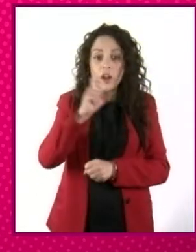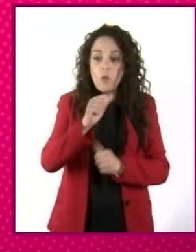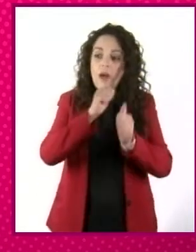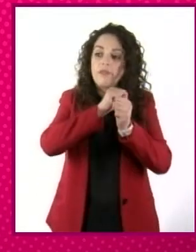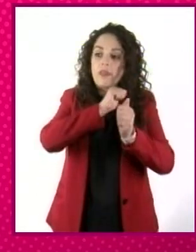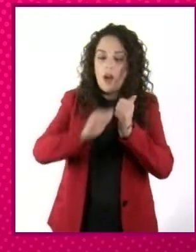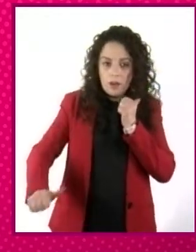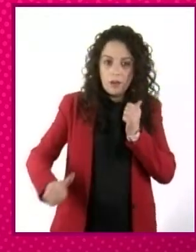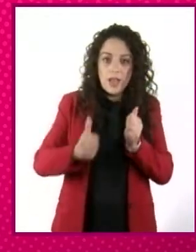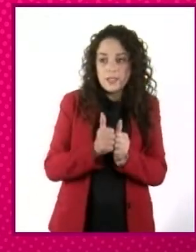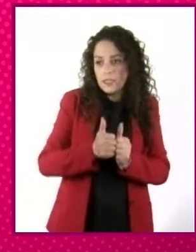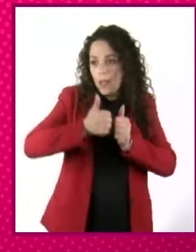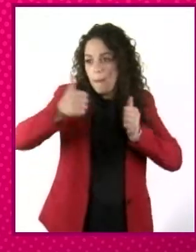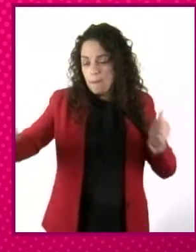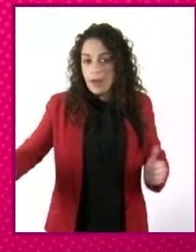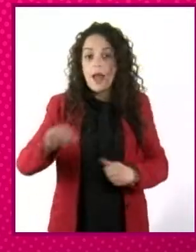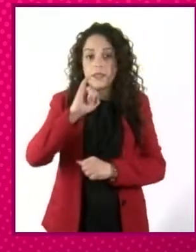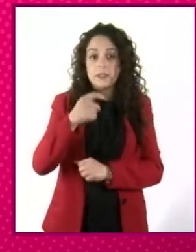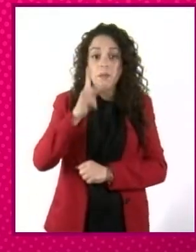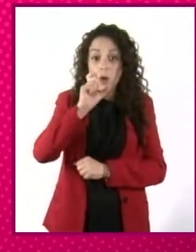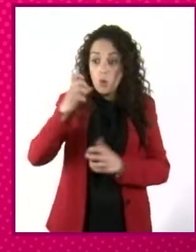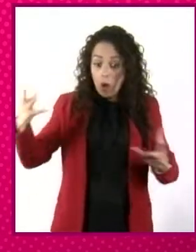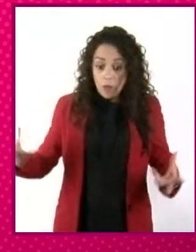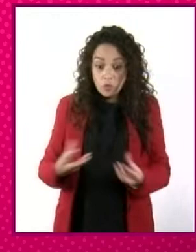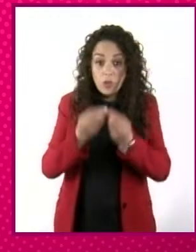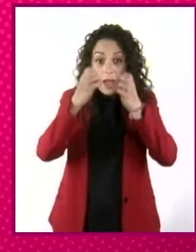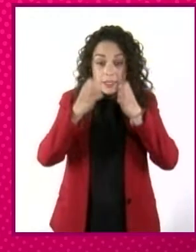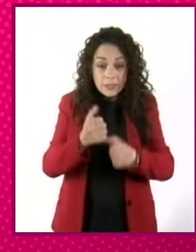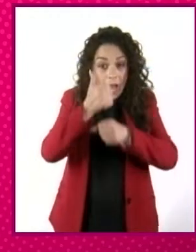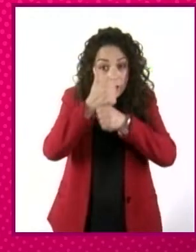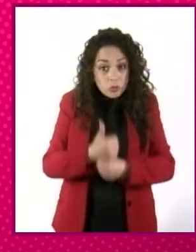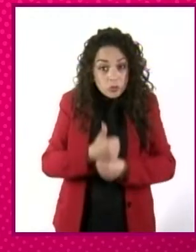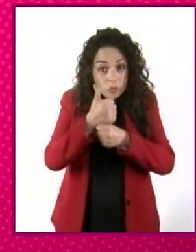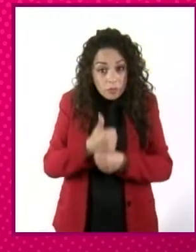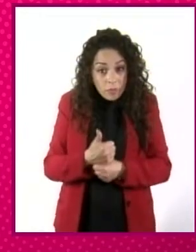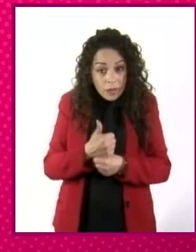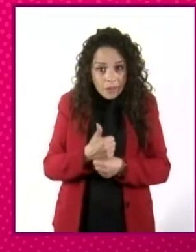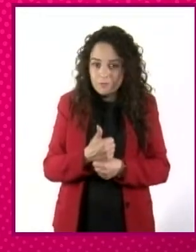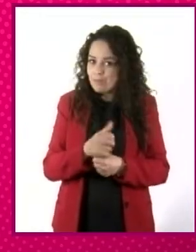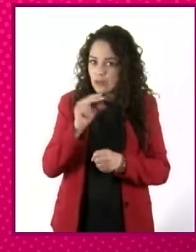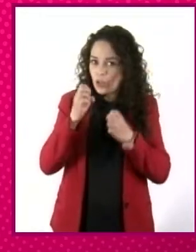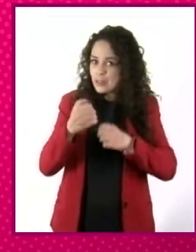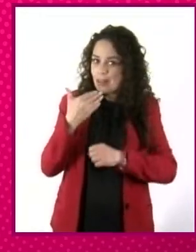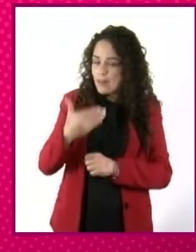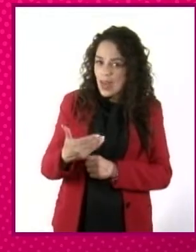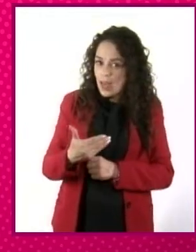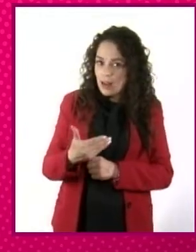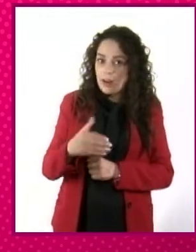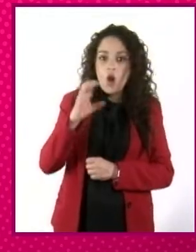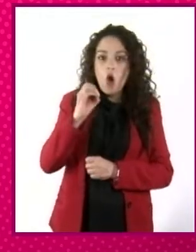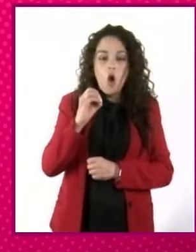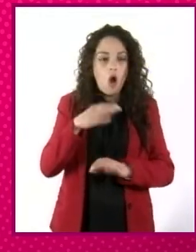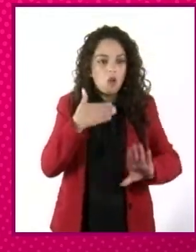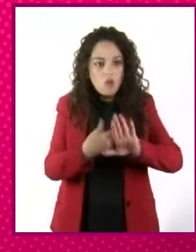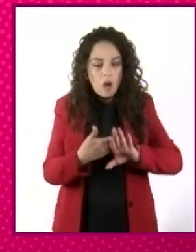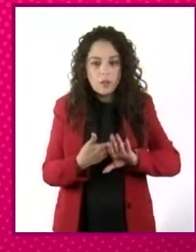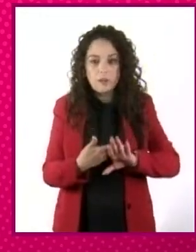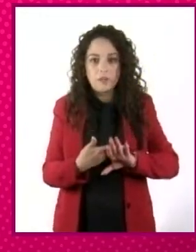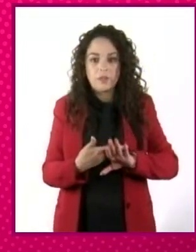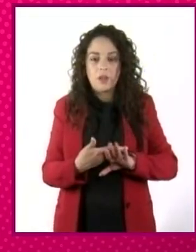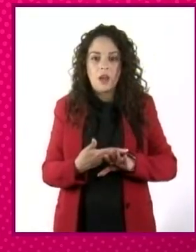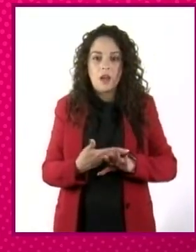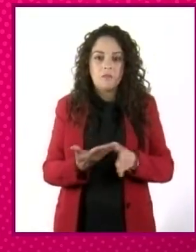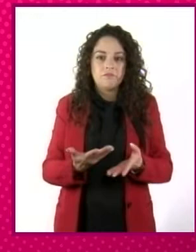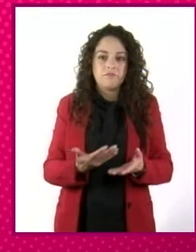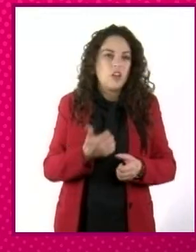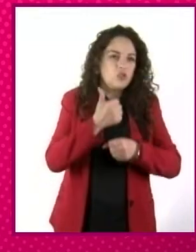pero uno no debiera, ¿cierto?, estar en una relación en donde haya violencia y justificar eso en nombre del amor. Que